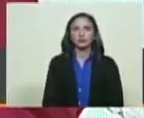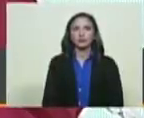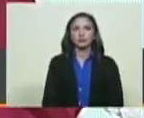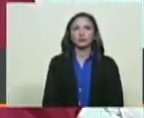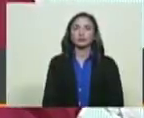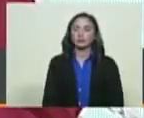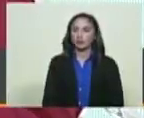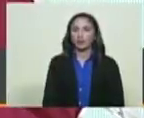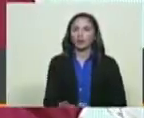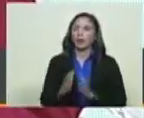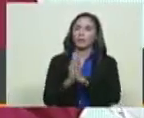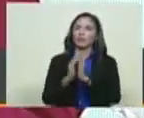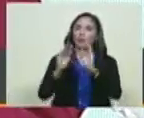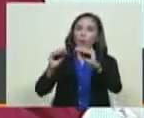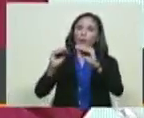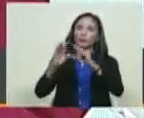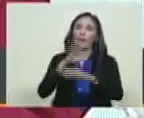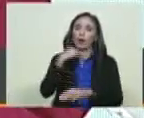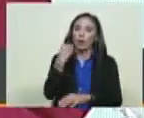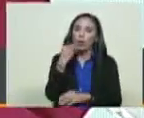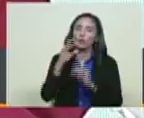yo le pido a la juventud